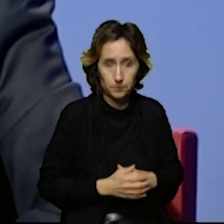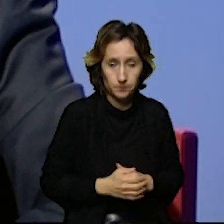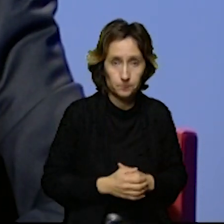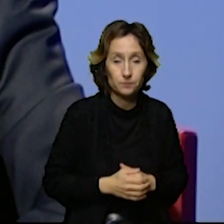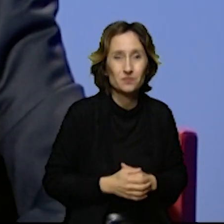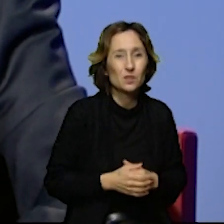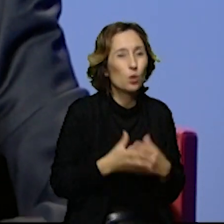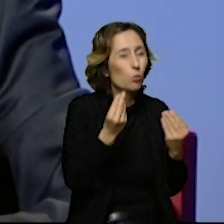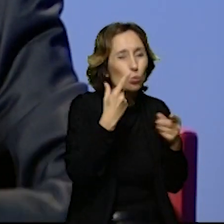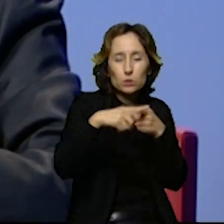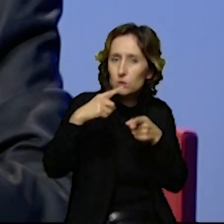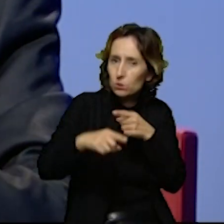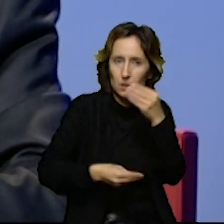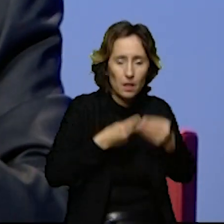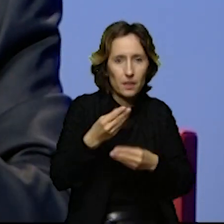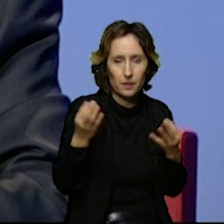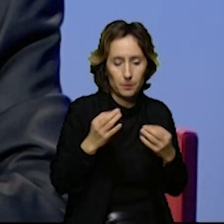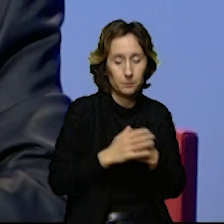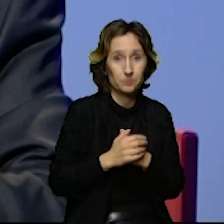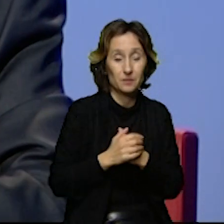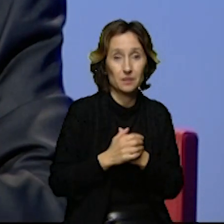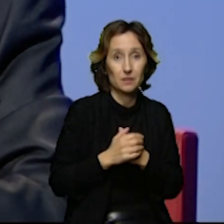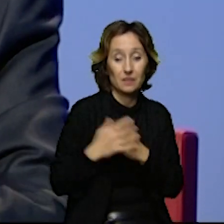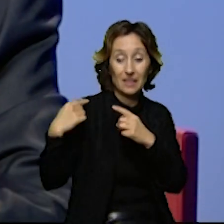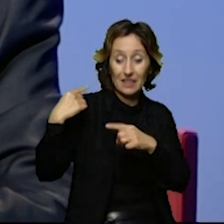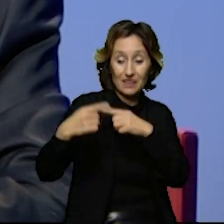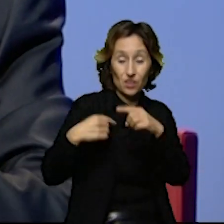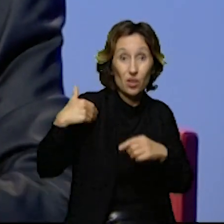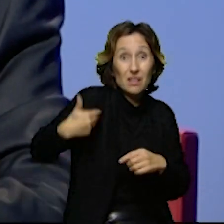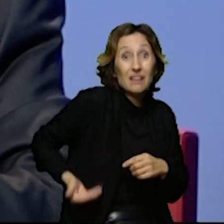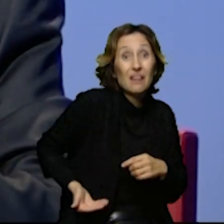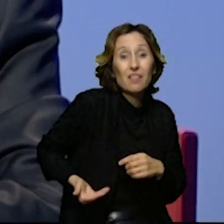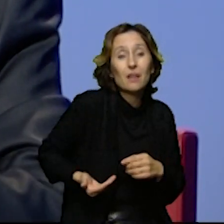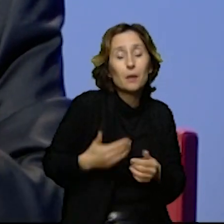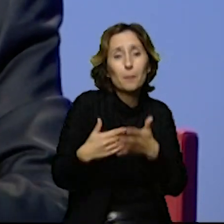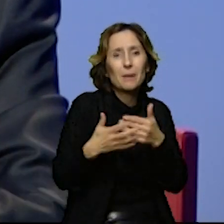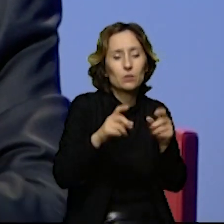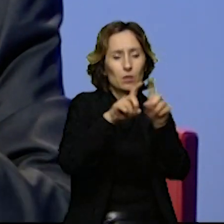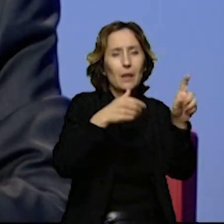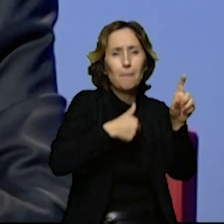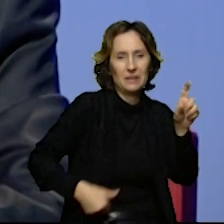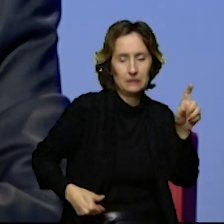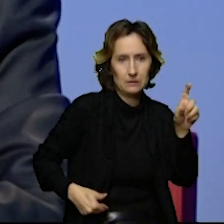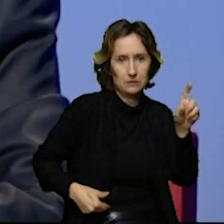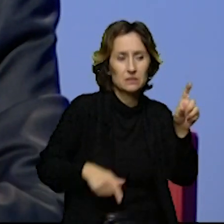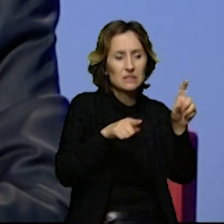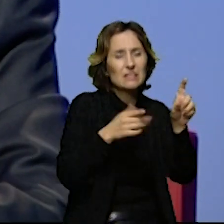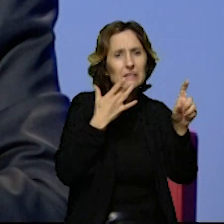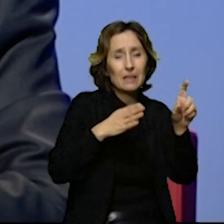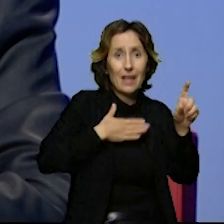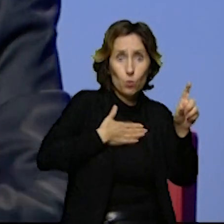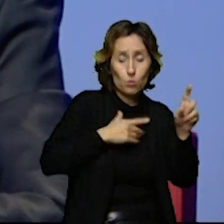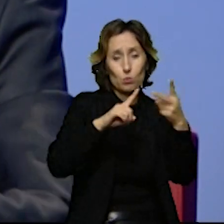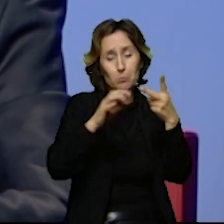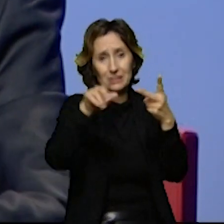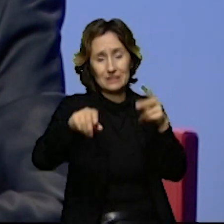muchas cosas, porque, mire, la generación de riqueza la hacen las empresas, y las empresas se componen de los empresarios y los trabajadores. Y